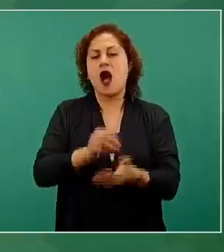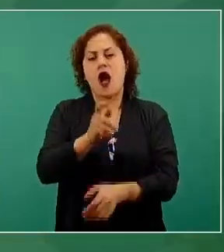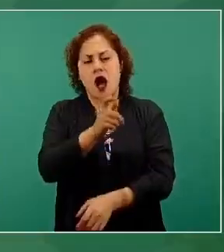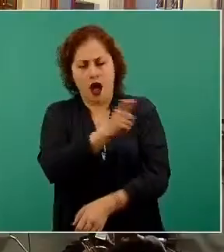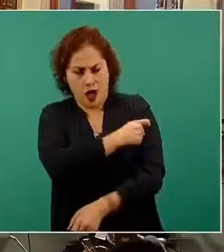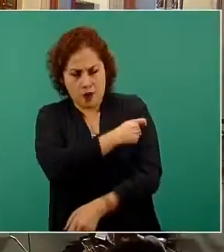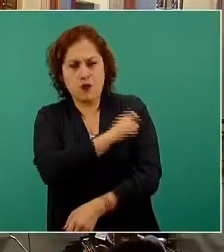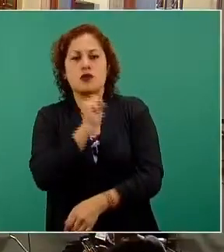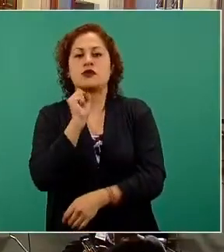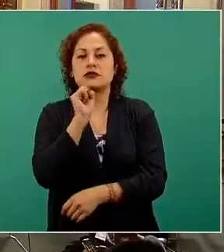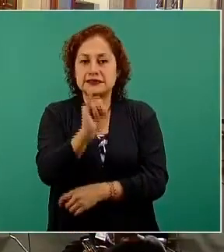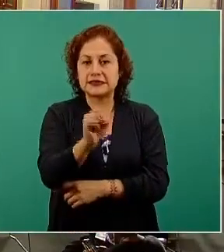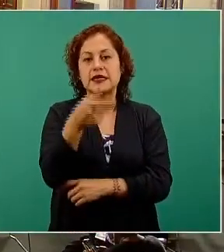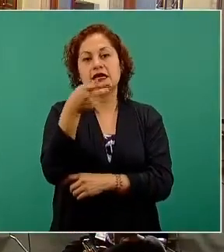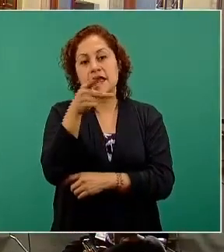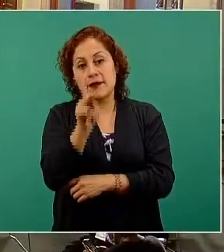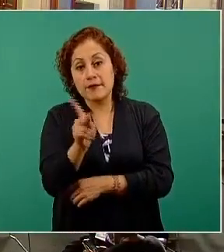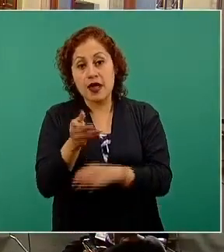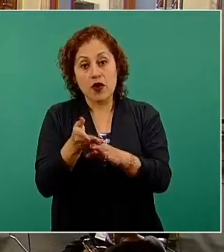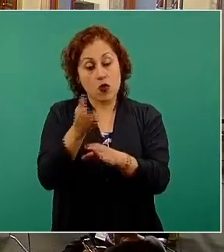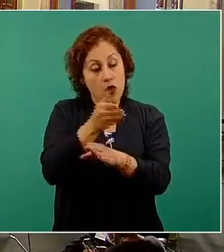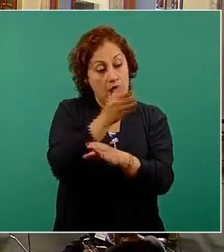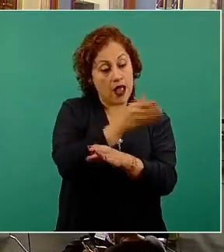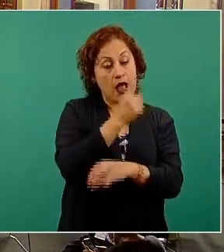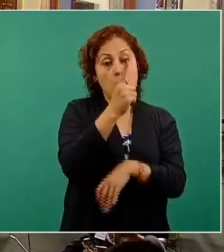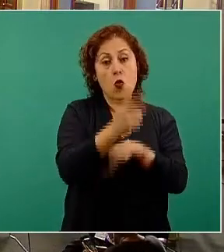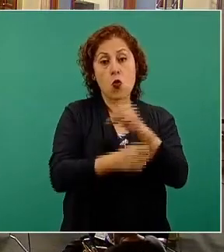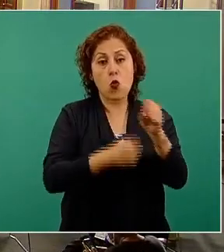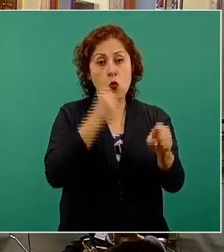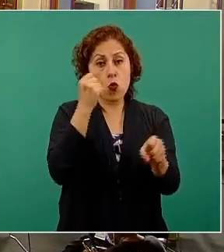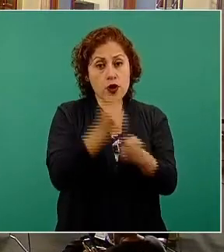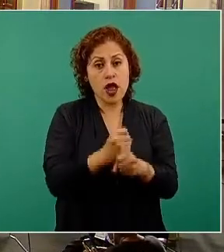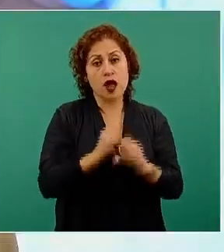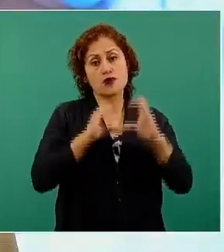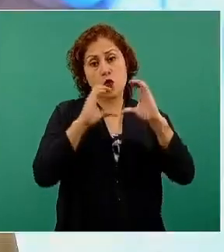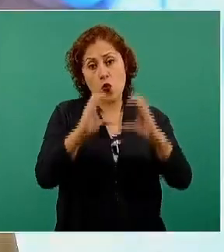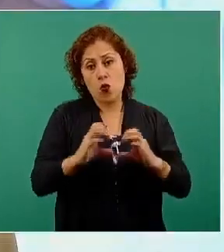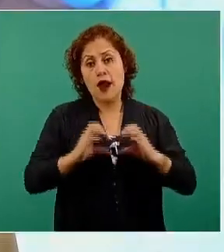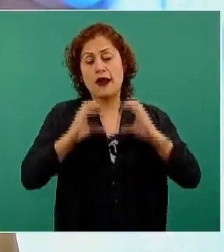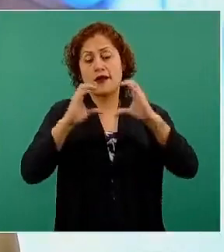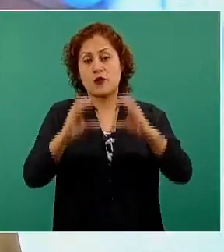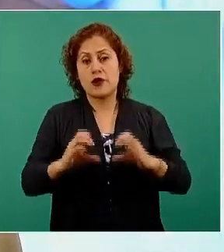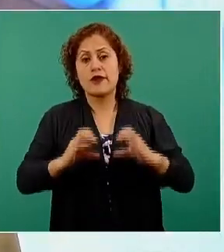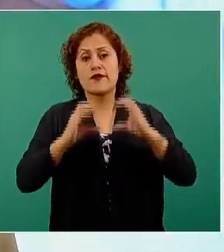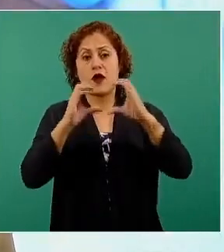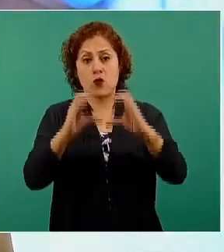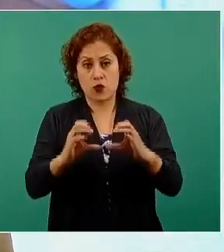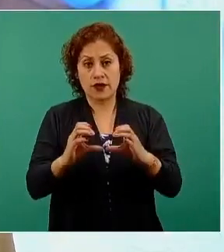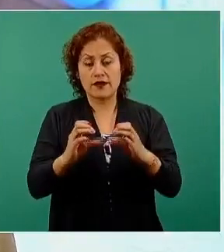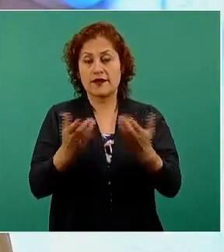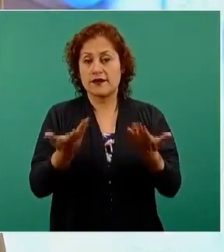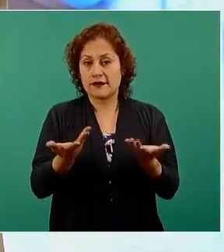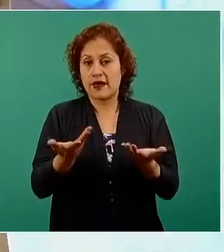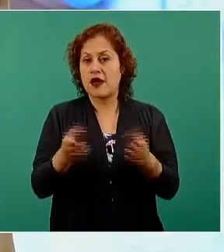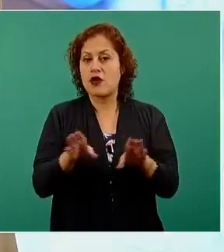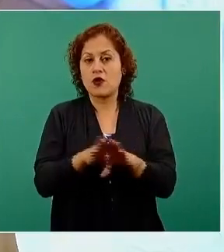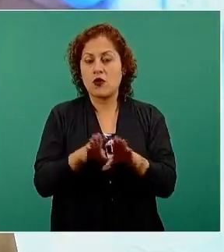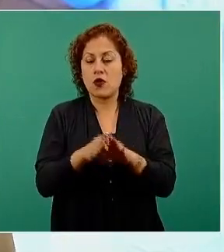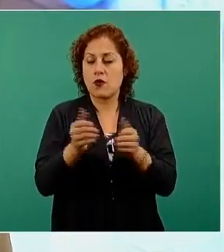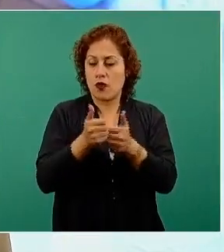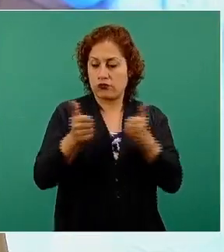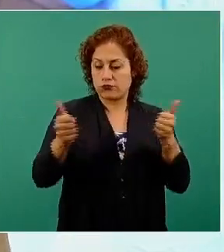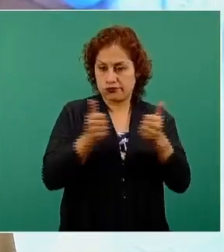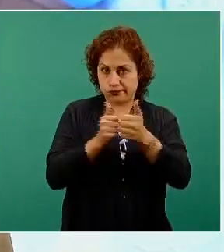las mismas acciones que se han seguido durante todo un año de prevención de contagios, sana distancia, estornudo